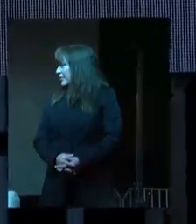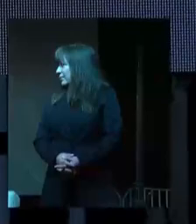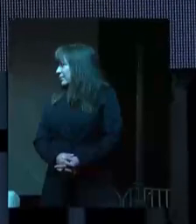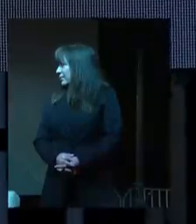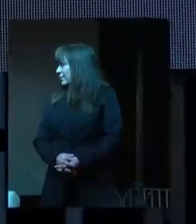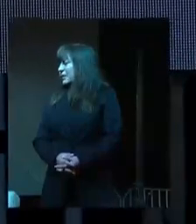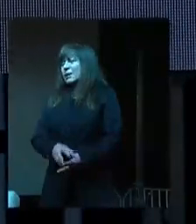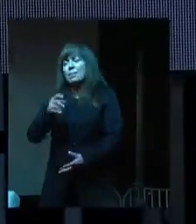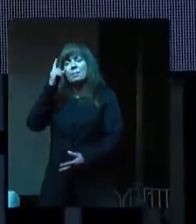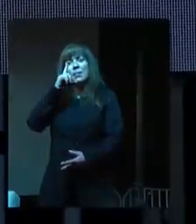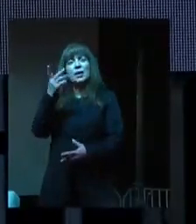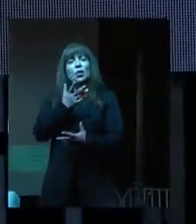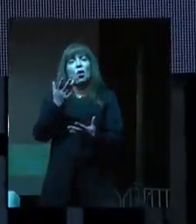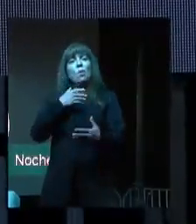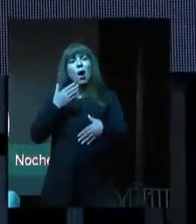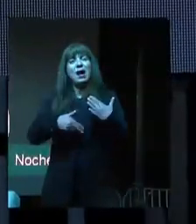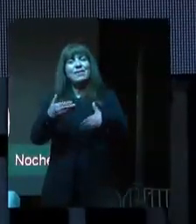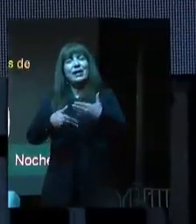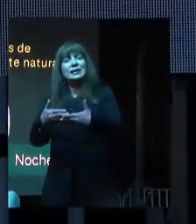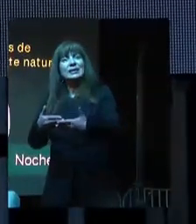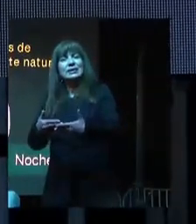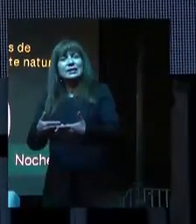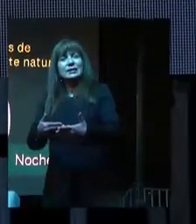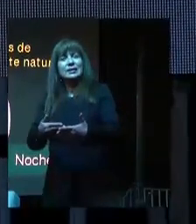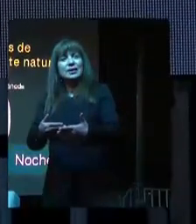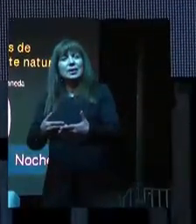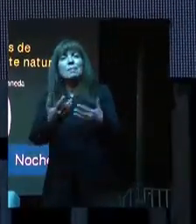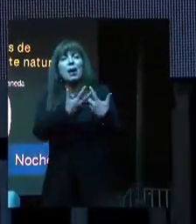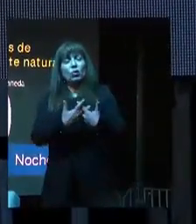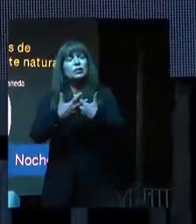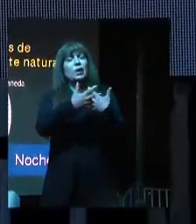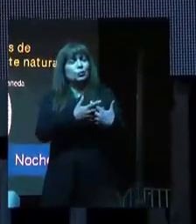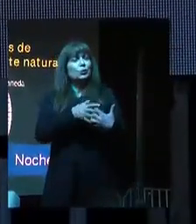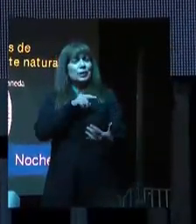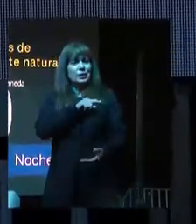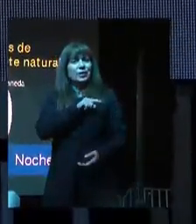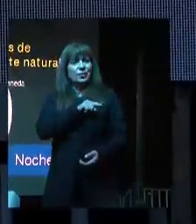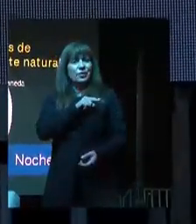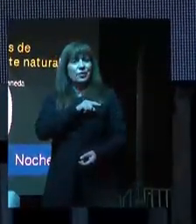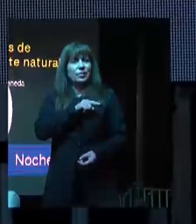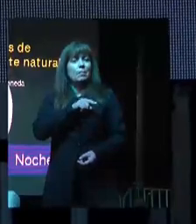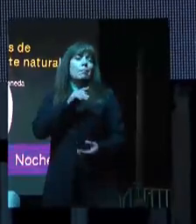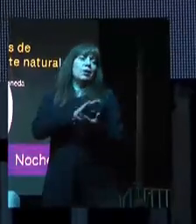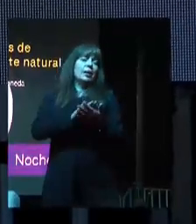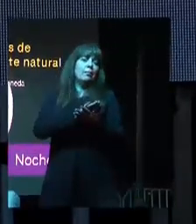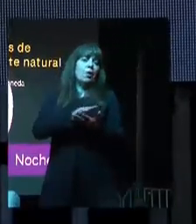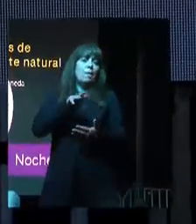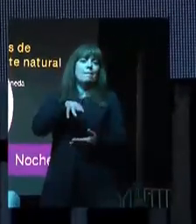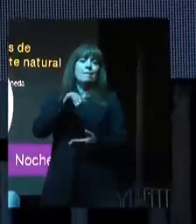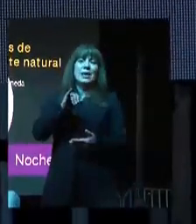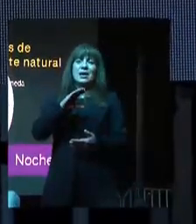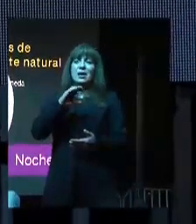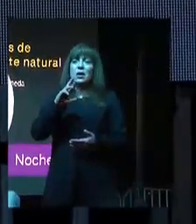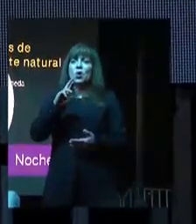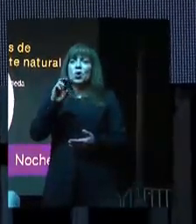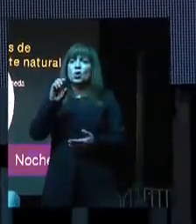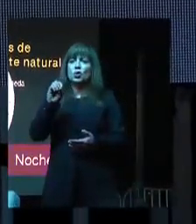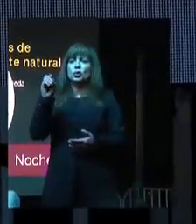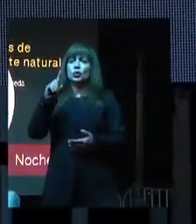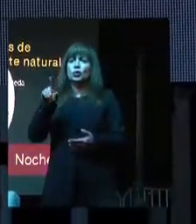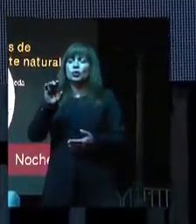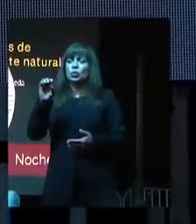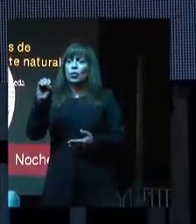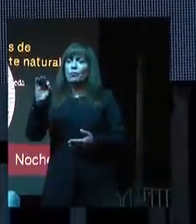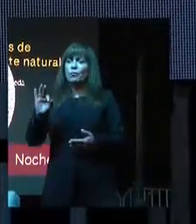pero lo que trajo de avance para los Estados Unidos. Mira, la Microsoft tiene un valor hoy día en